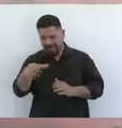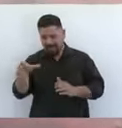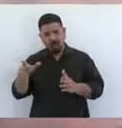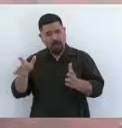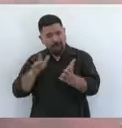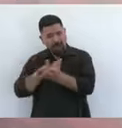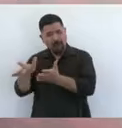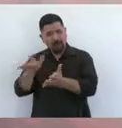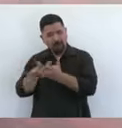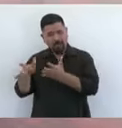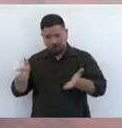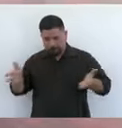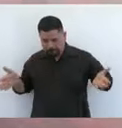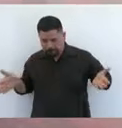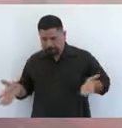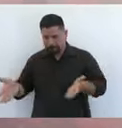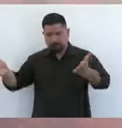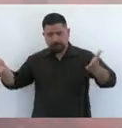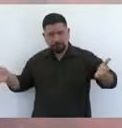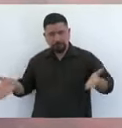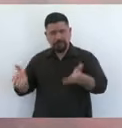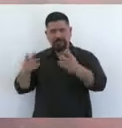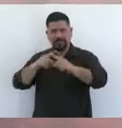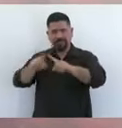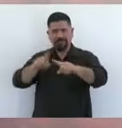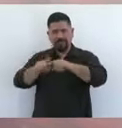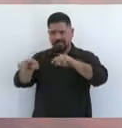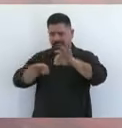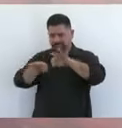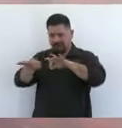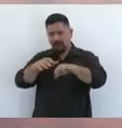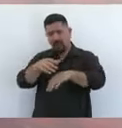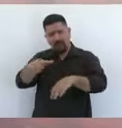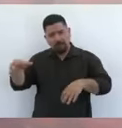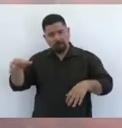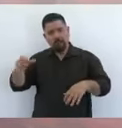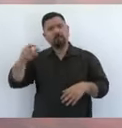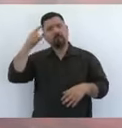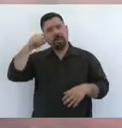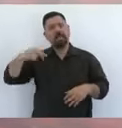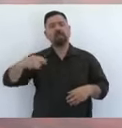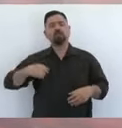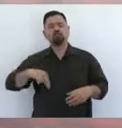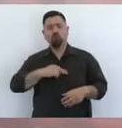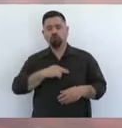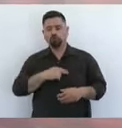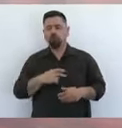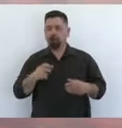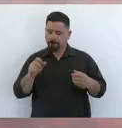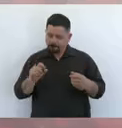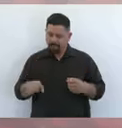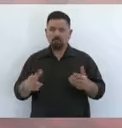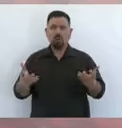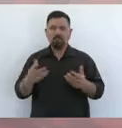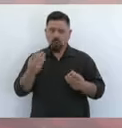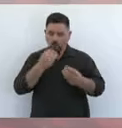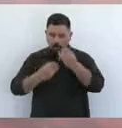impulsar las actividades productivas y ser autosuficientes. Yo termino